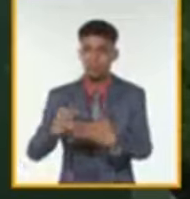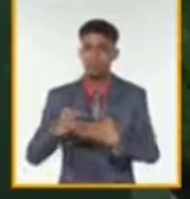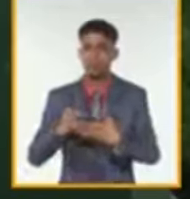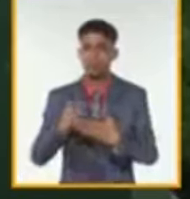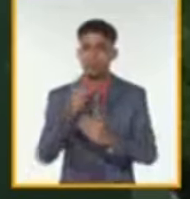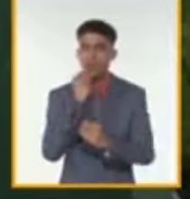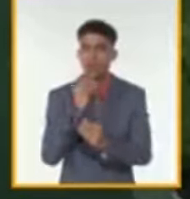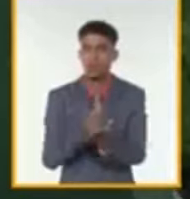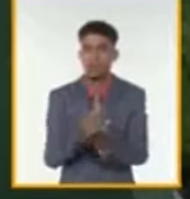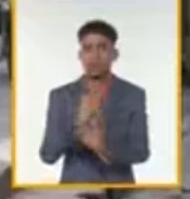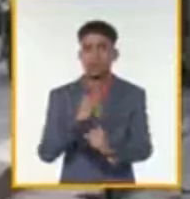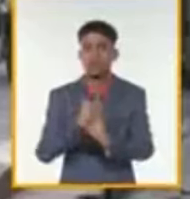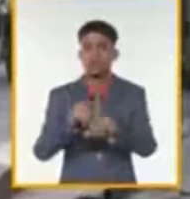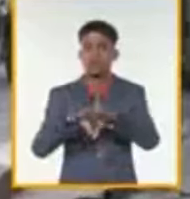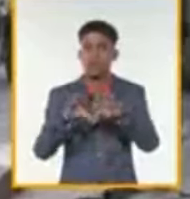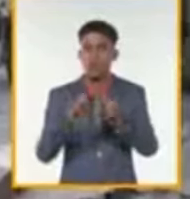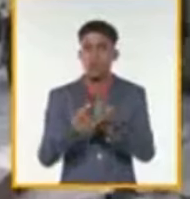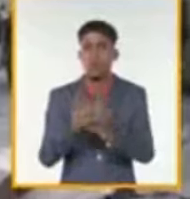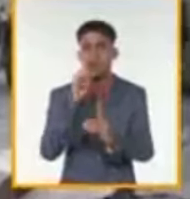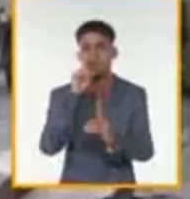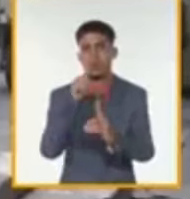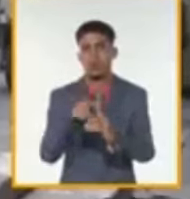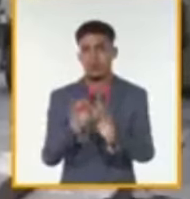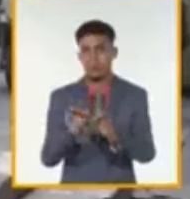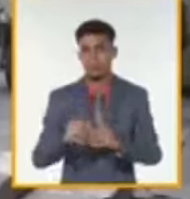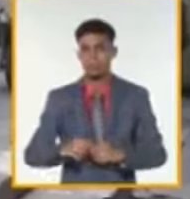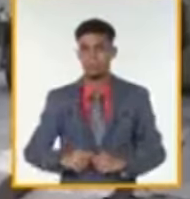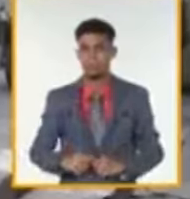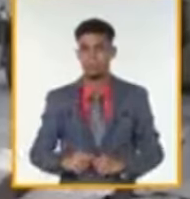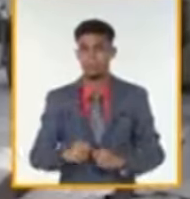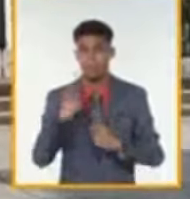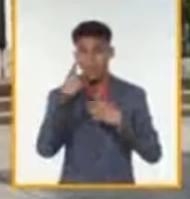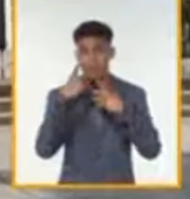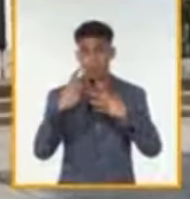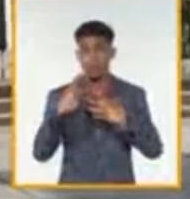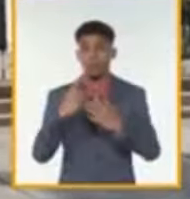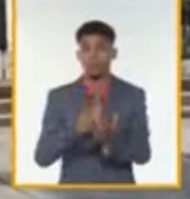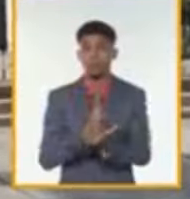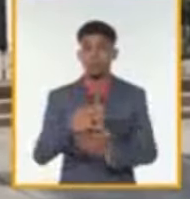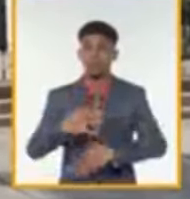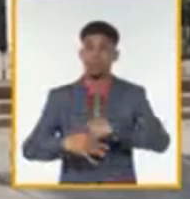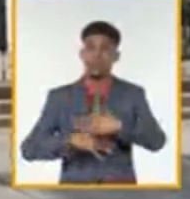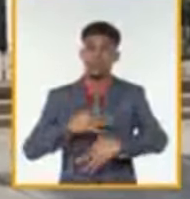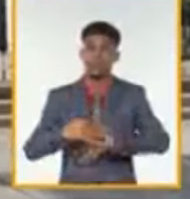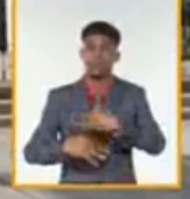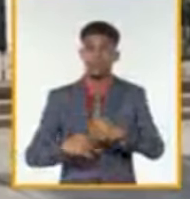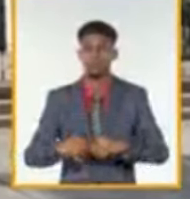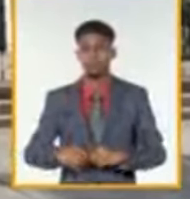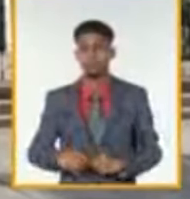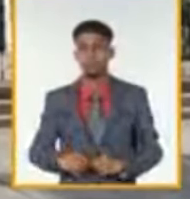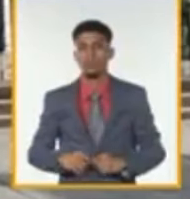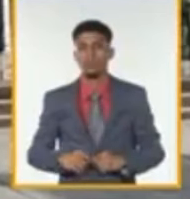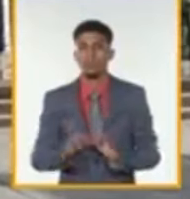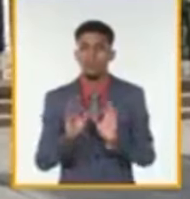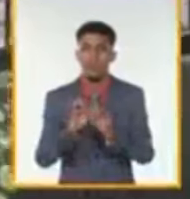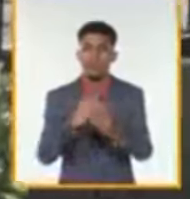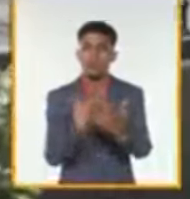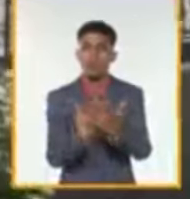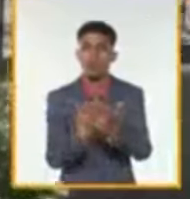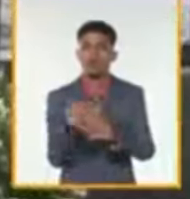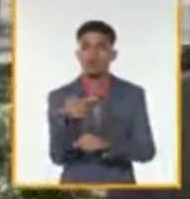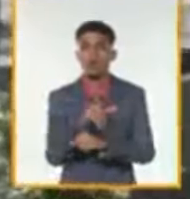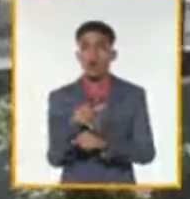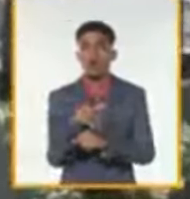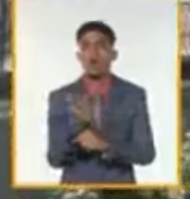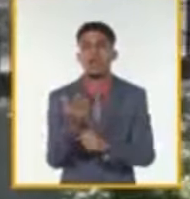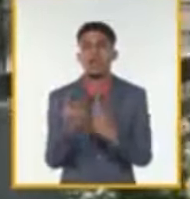trabajar toda la todos estos sueños que de que hemos estado hablando es importante destacar que el municipio se ha propuesto también eh